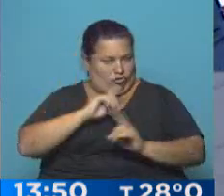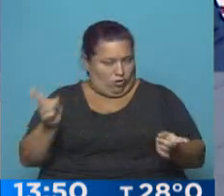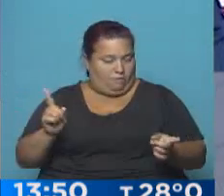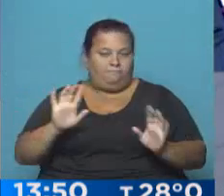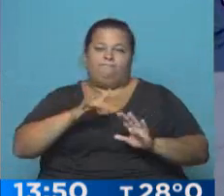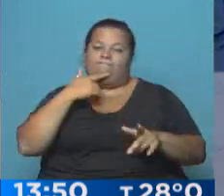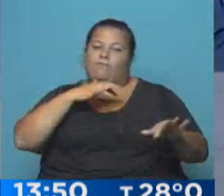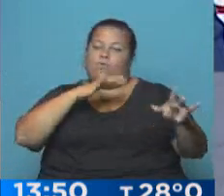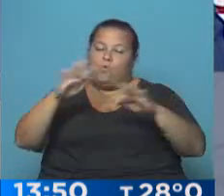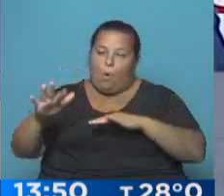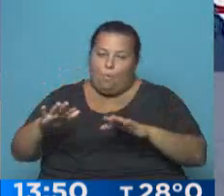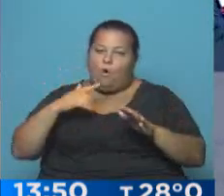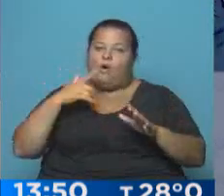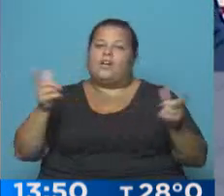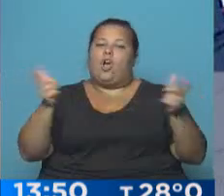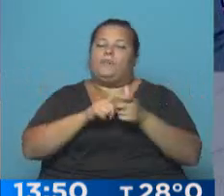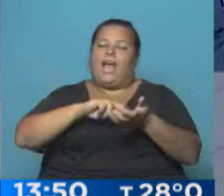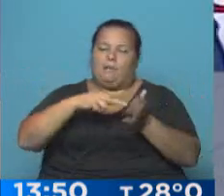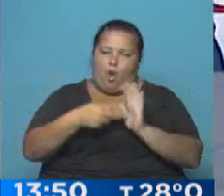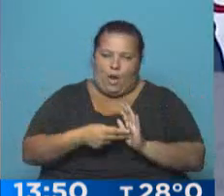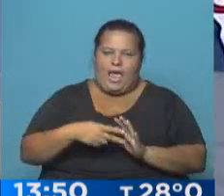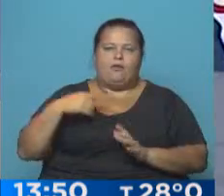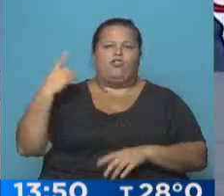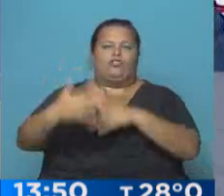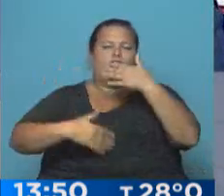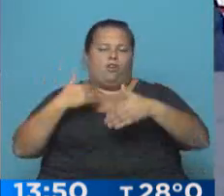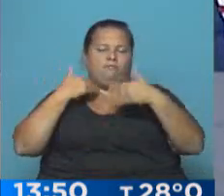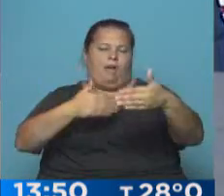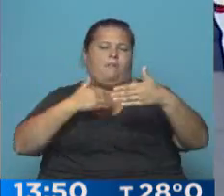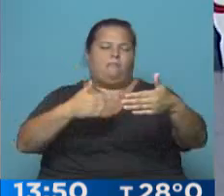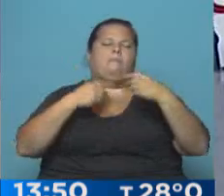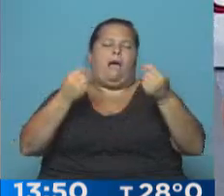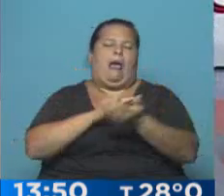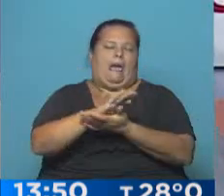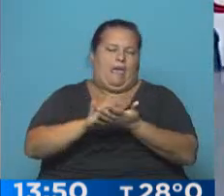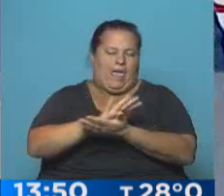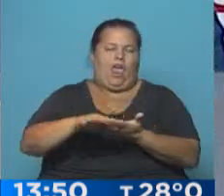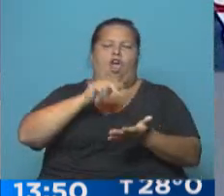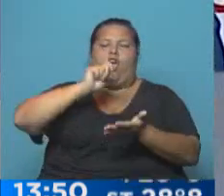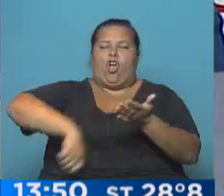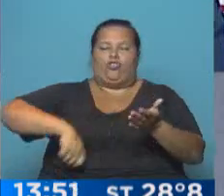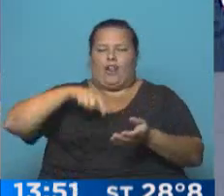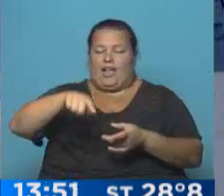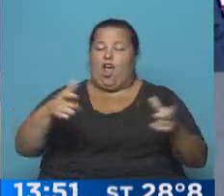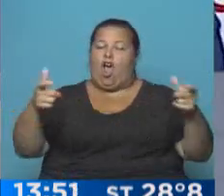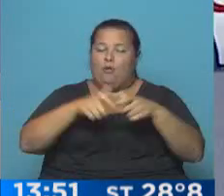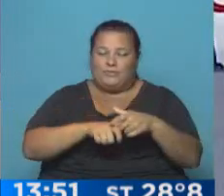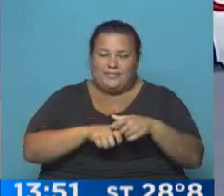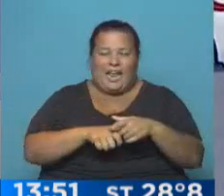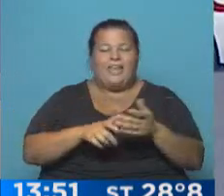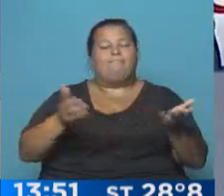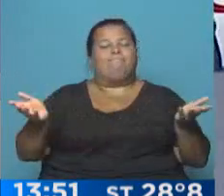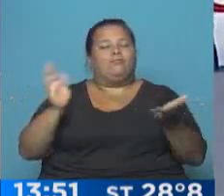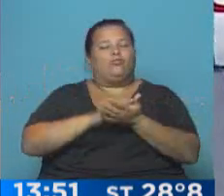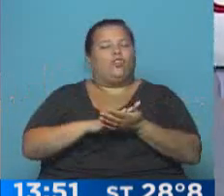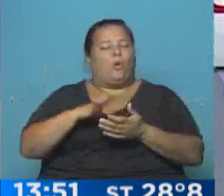Y ya están hablando de un comité de crisis, que todo esto se estire para poder negociar y firmar contratos este comité, cosas que tienen